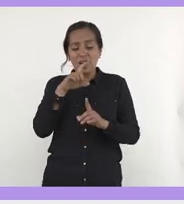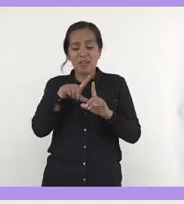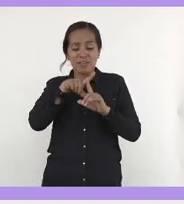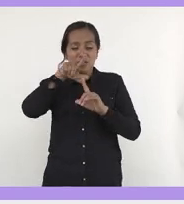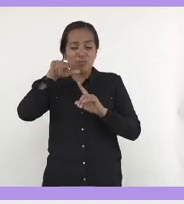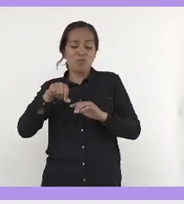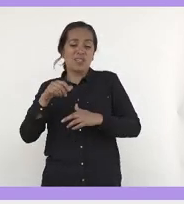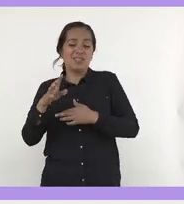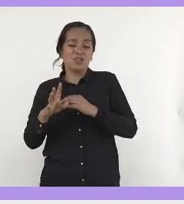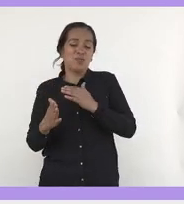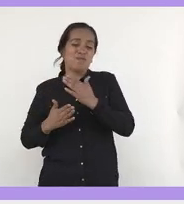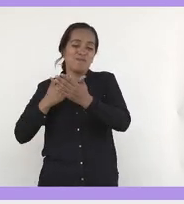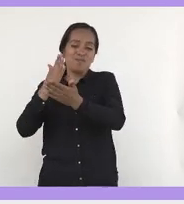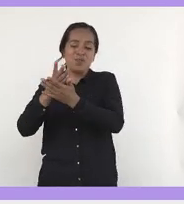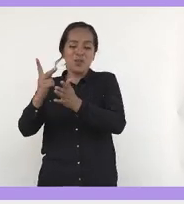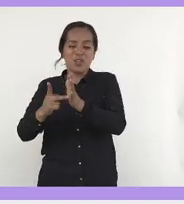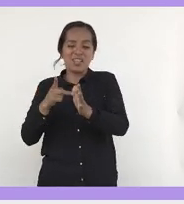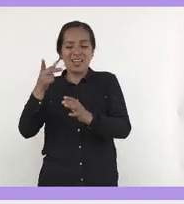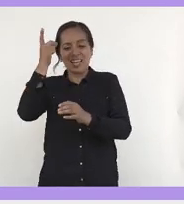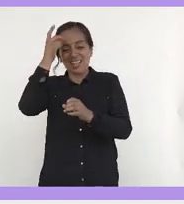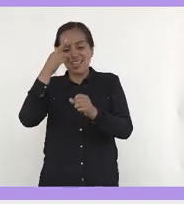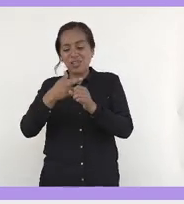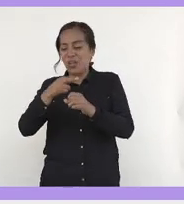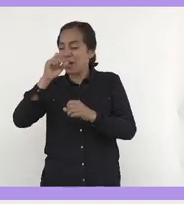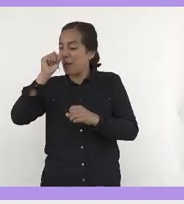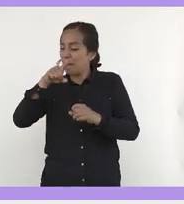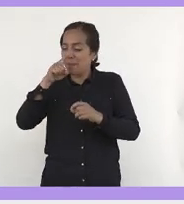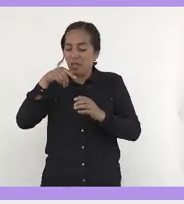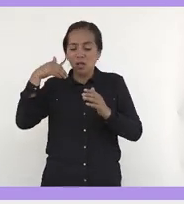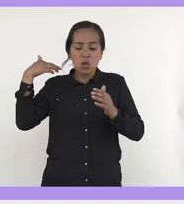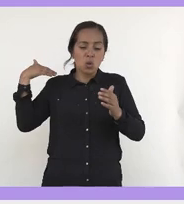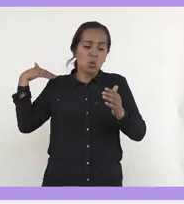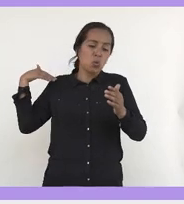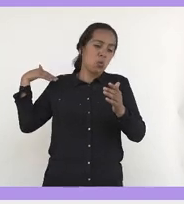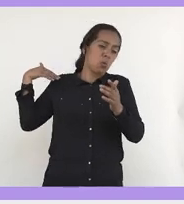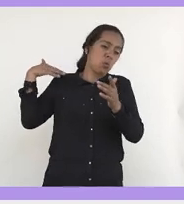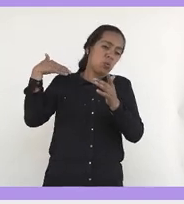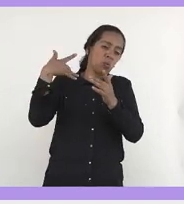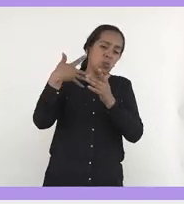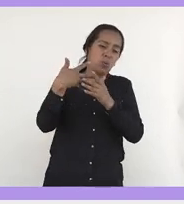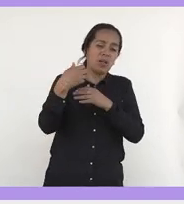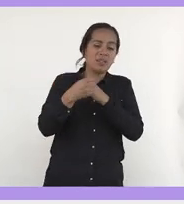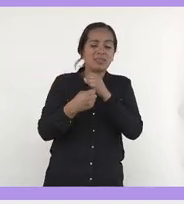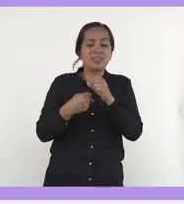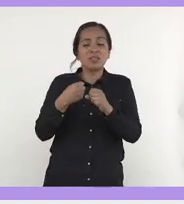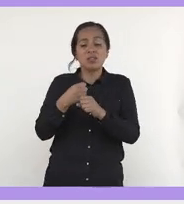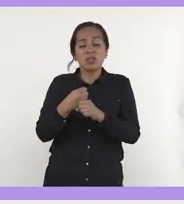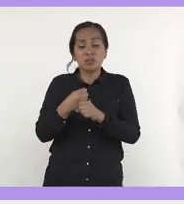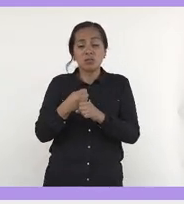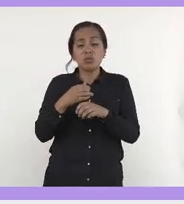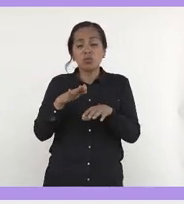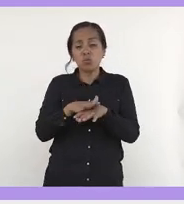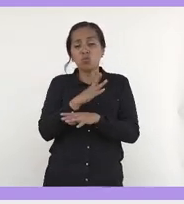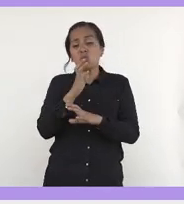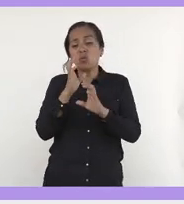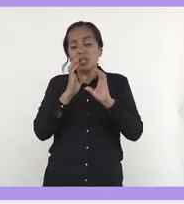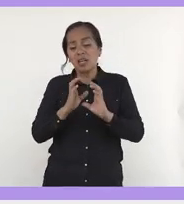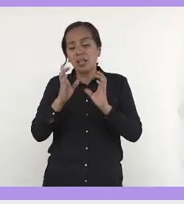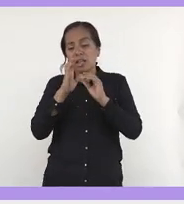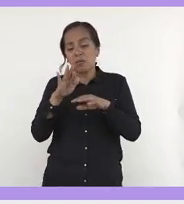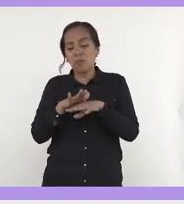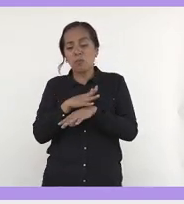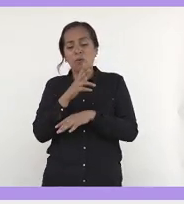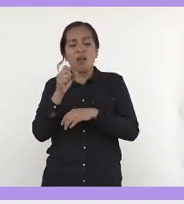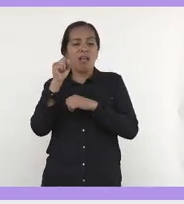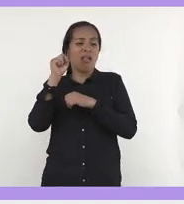después y y la directora que es la misma que conmigo era bastante dura la verdad porque cantaba porque esto porque